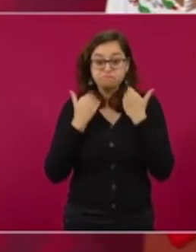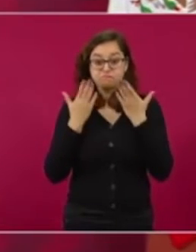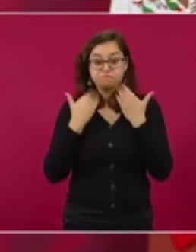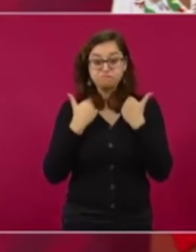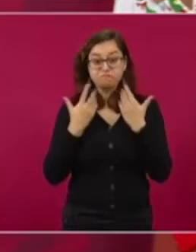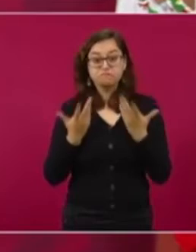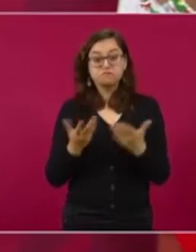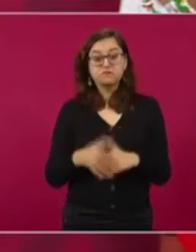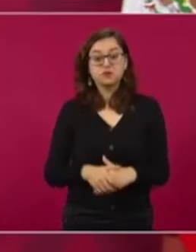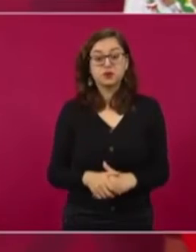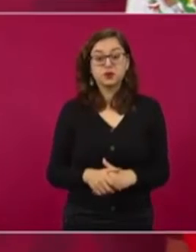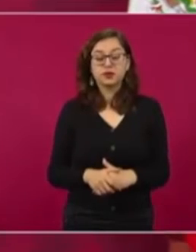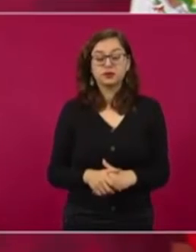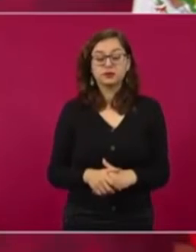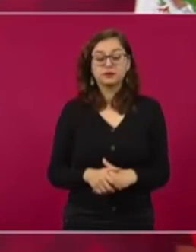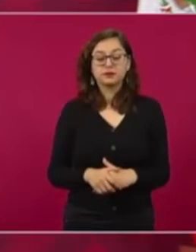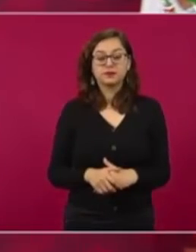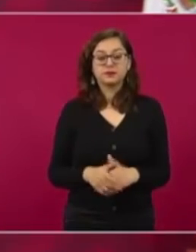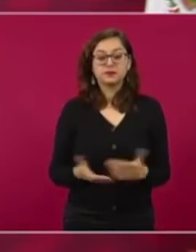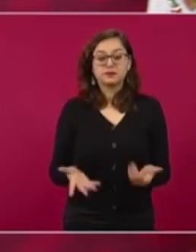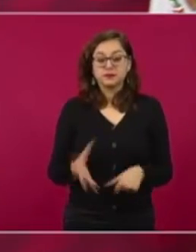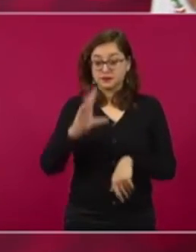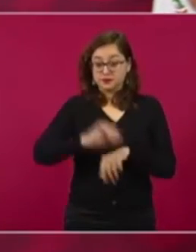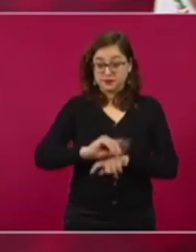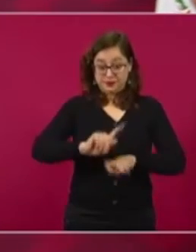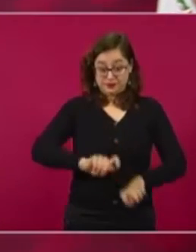Ya los que recibieron las concesiones,